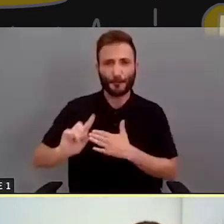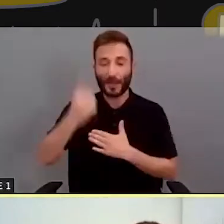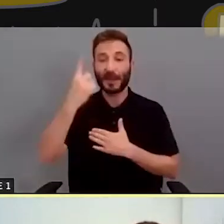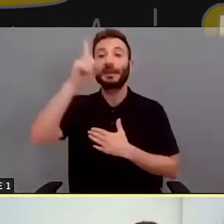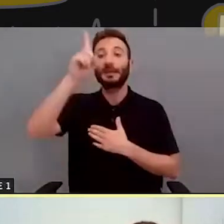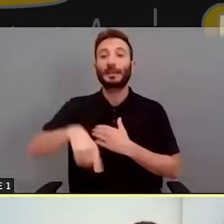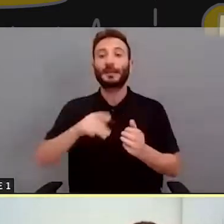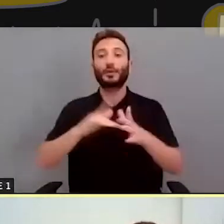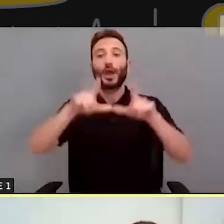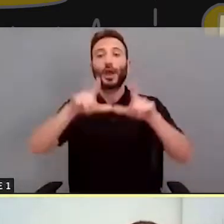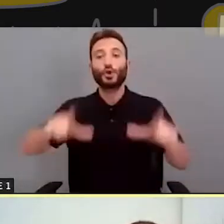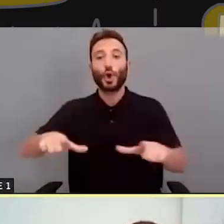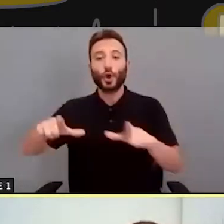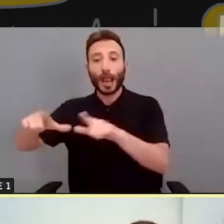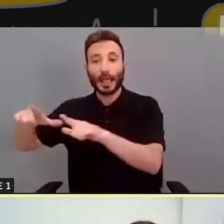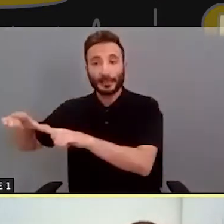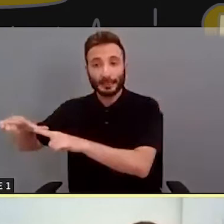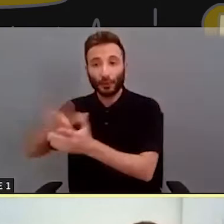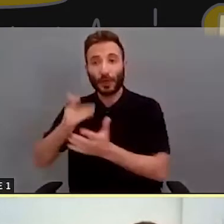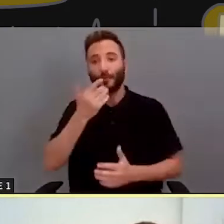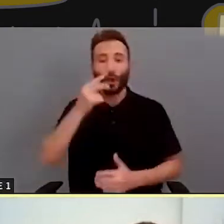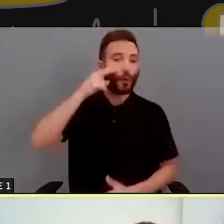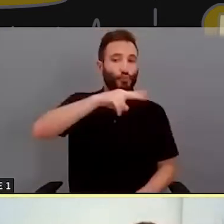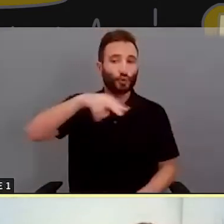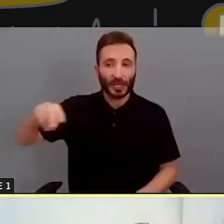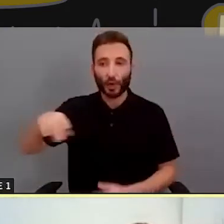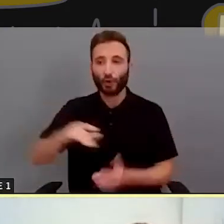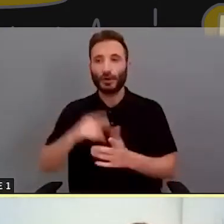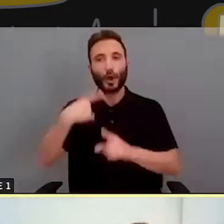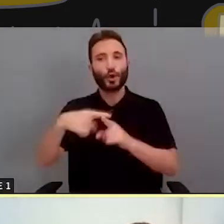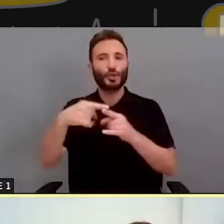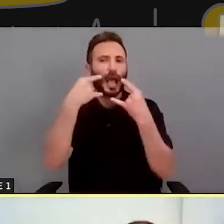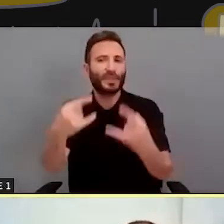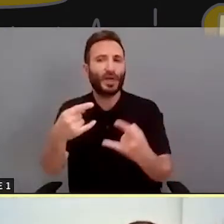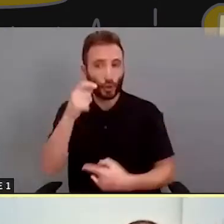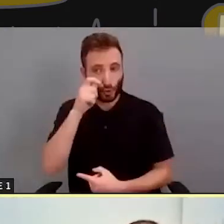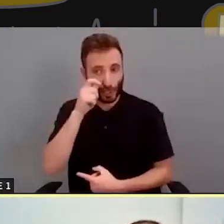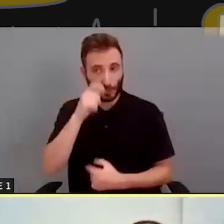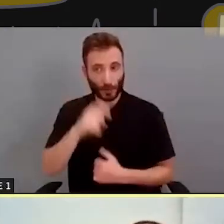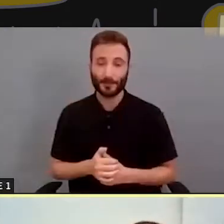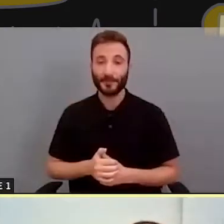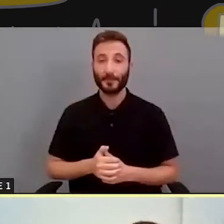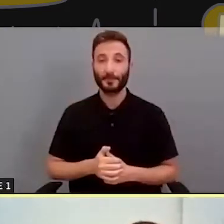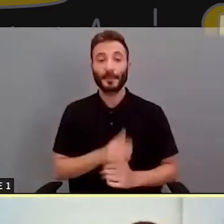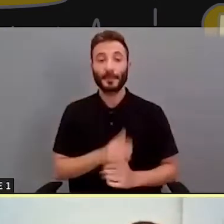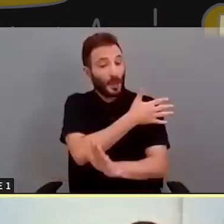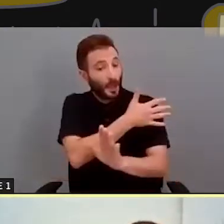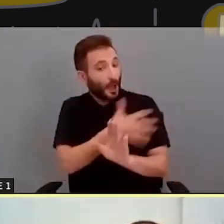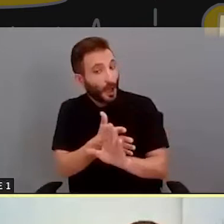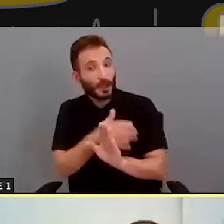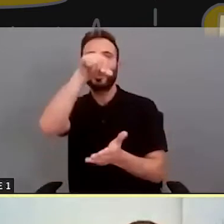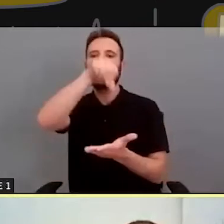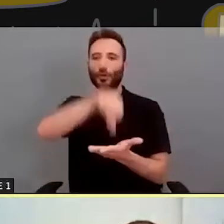de pública concurrencia, los museos, las atracciones turísticas. Hasta aquí la ciudad, ¿no?